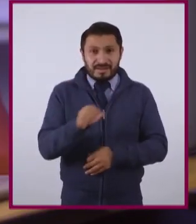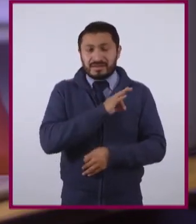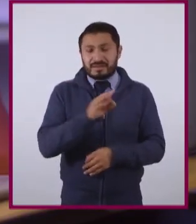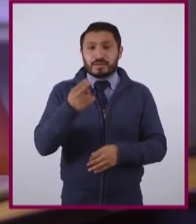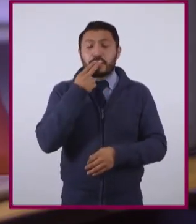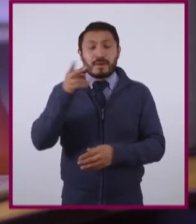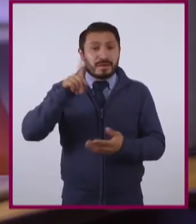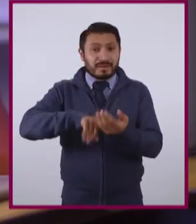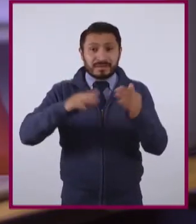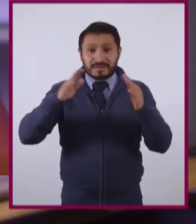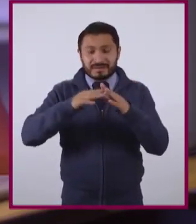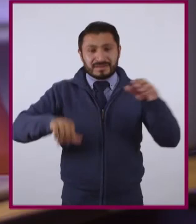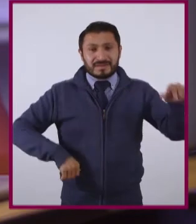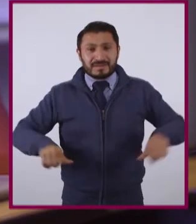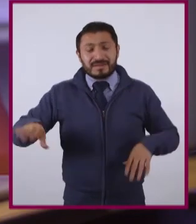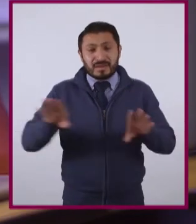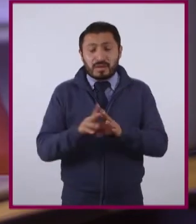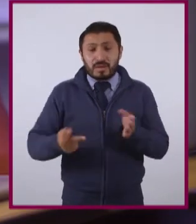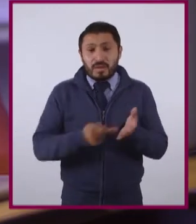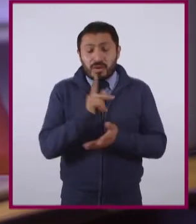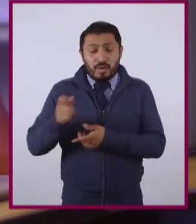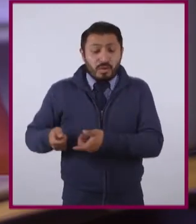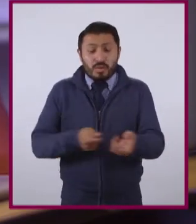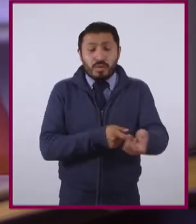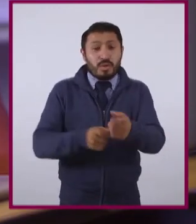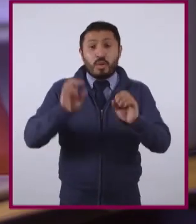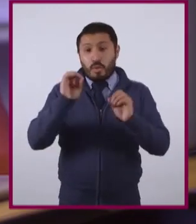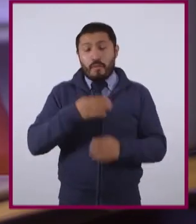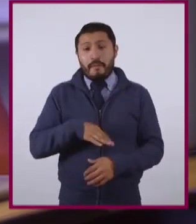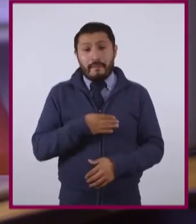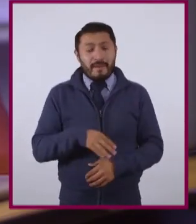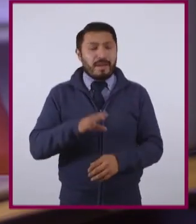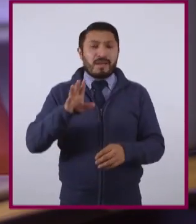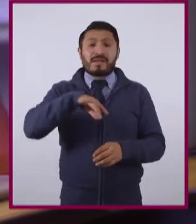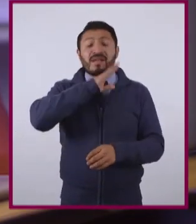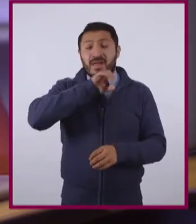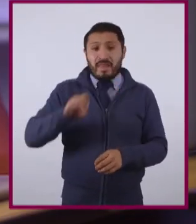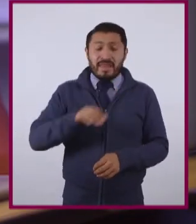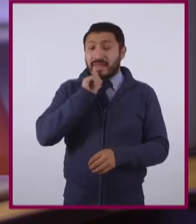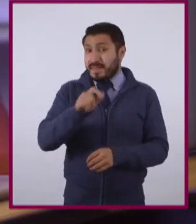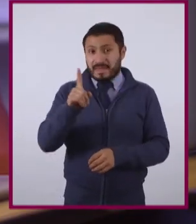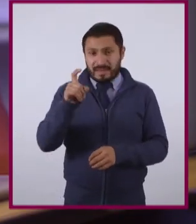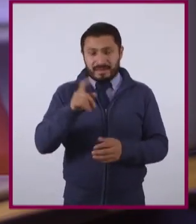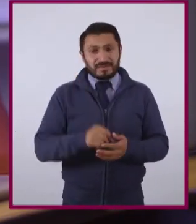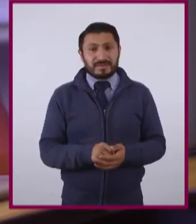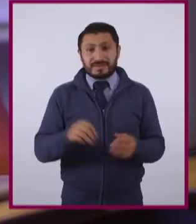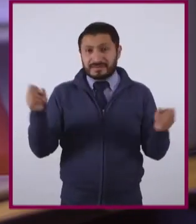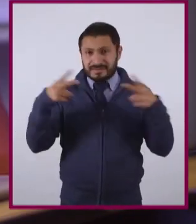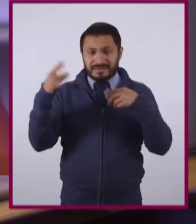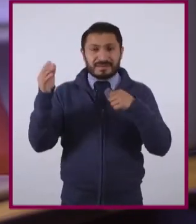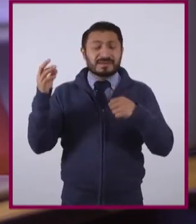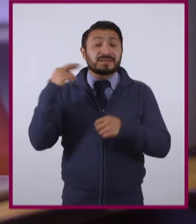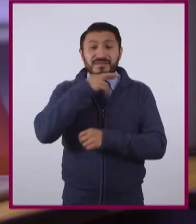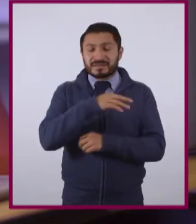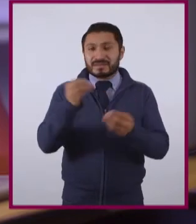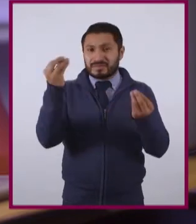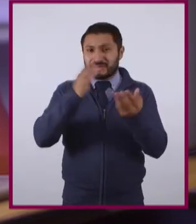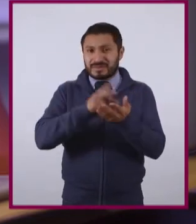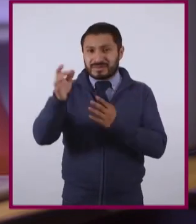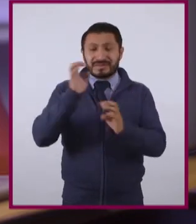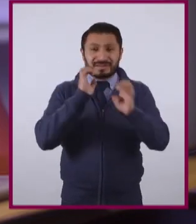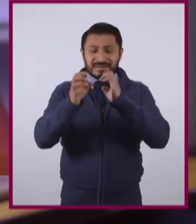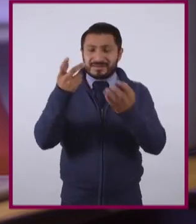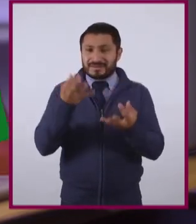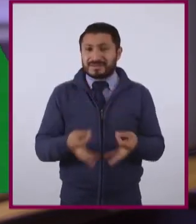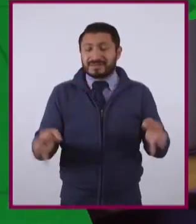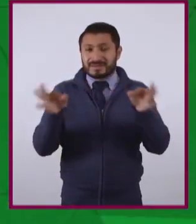en casa y en actividades como riego o en el baño sin que se desperdicie ni una sola gota. Hasta pronto, Navani, muchísimas gracias por esta valiosa